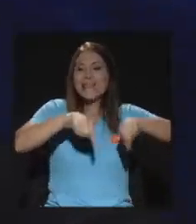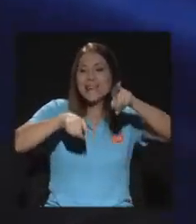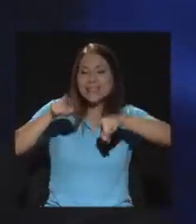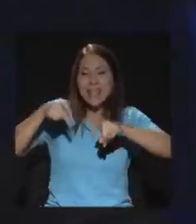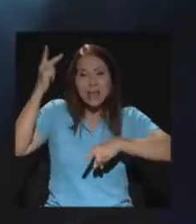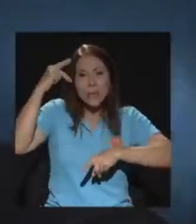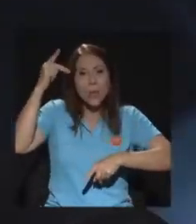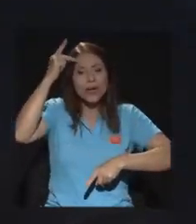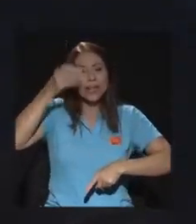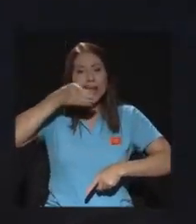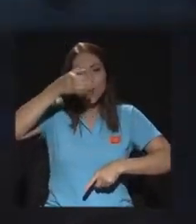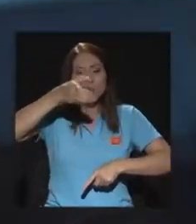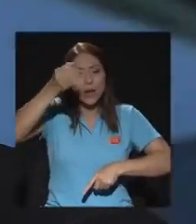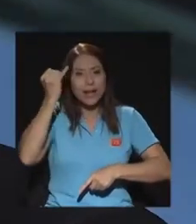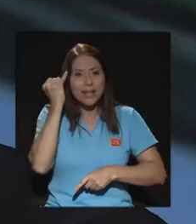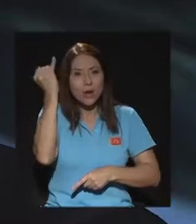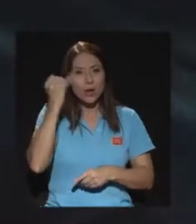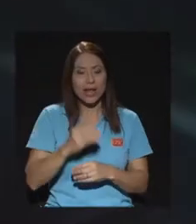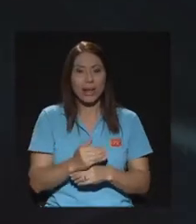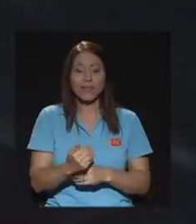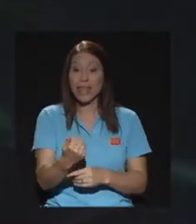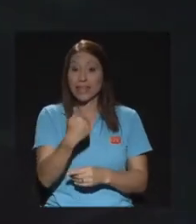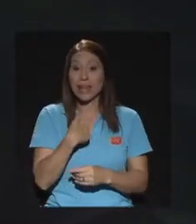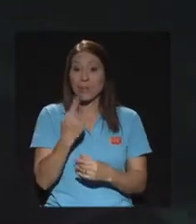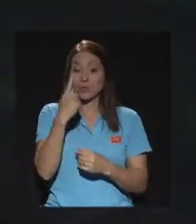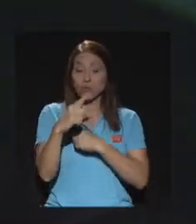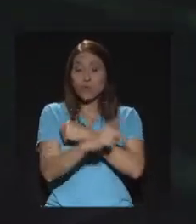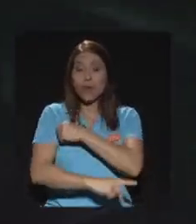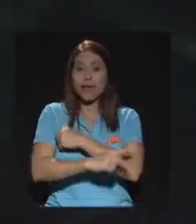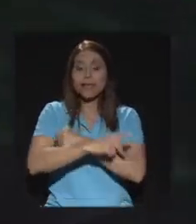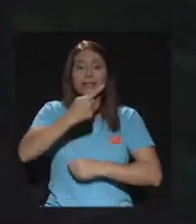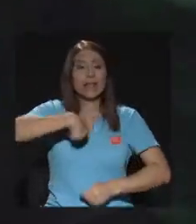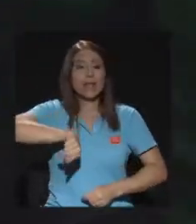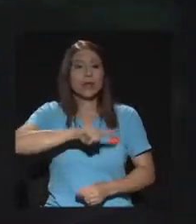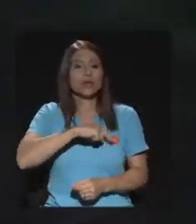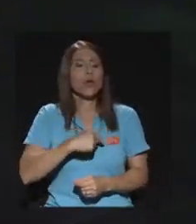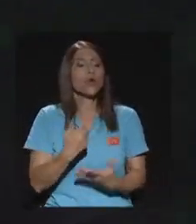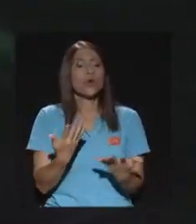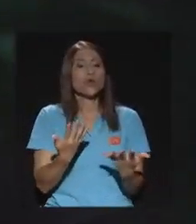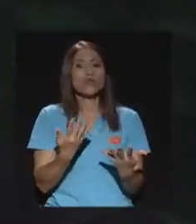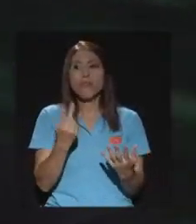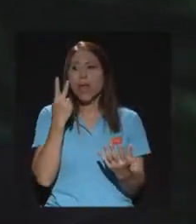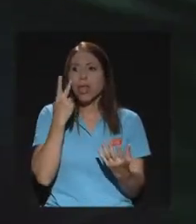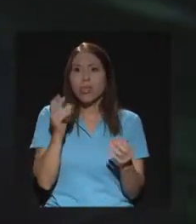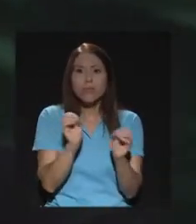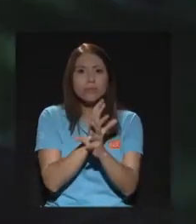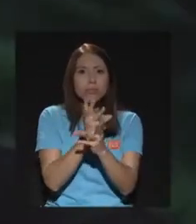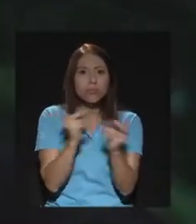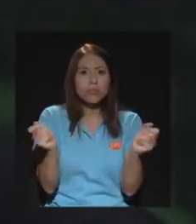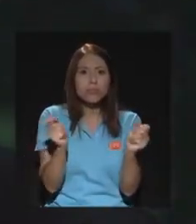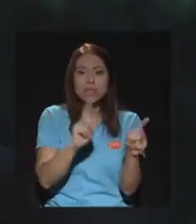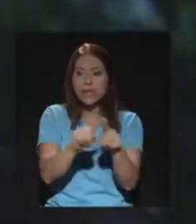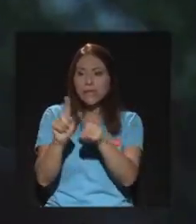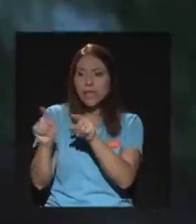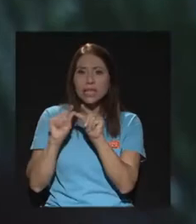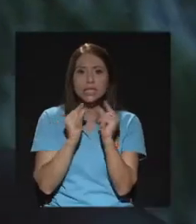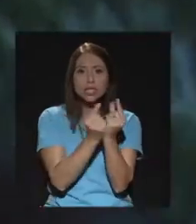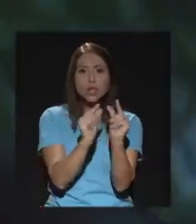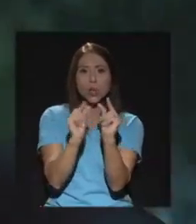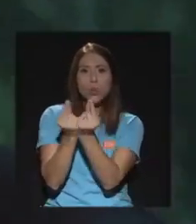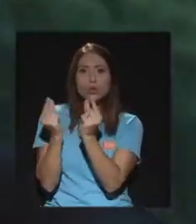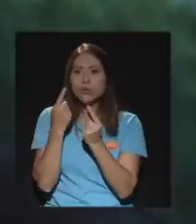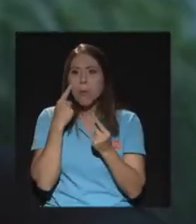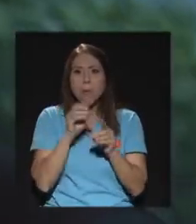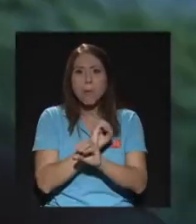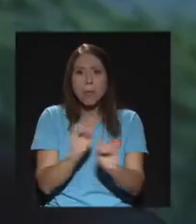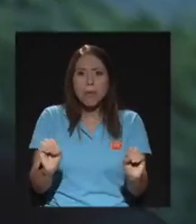cultural, ideológica. O sea, tenemos un país en que tenemos invisibilizados a una serie de sectores. Y en primer lugar,